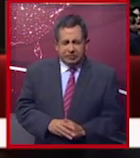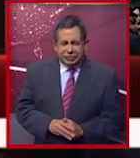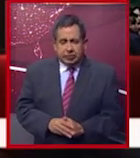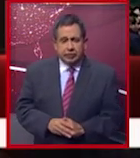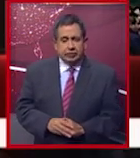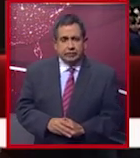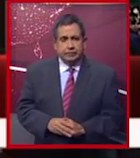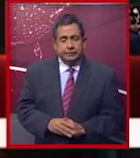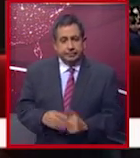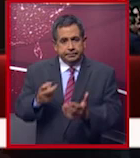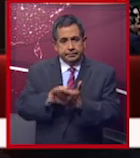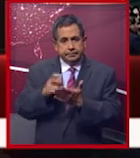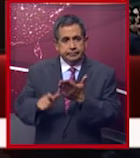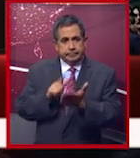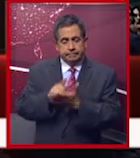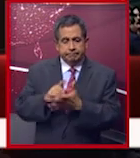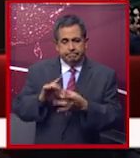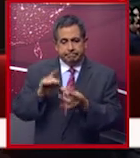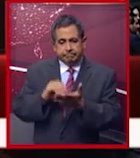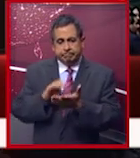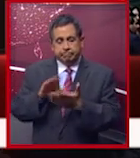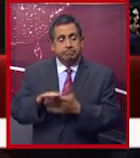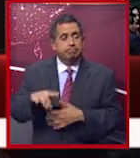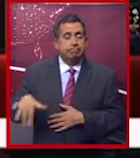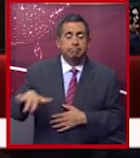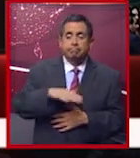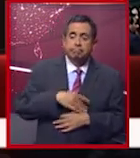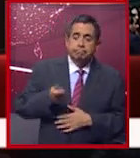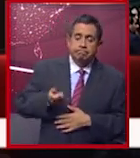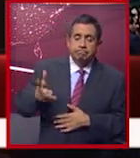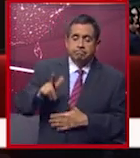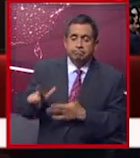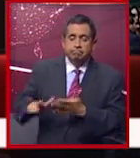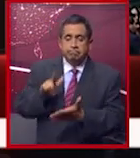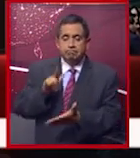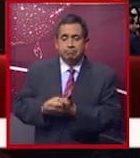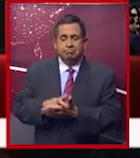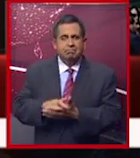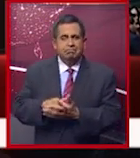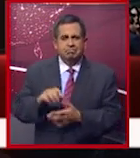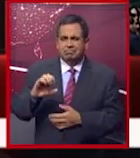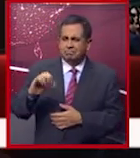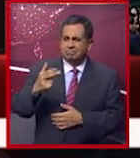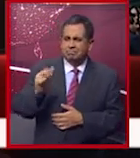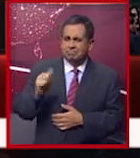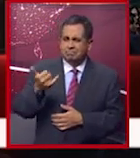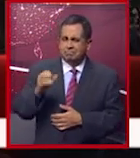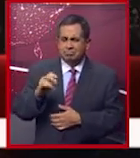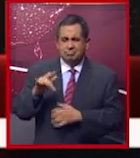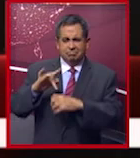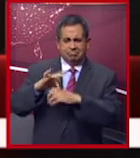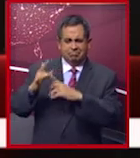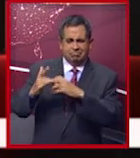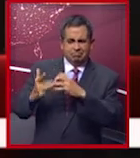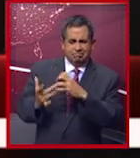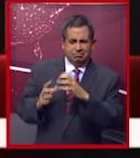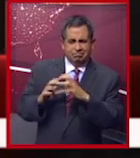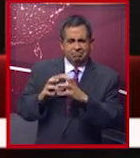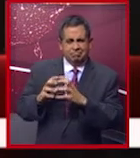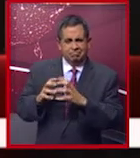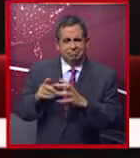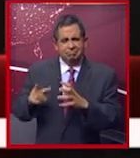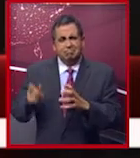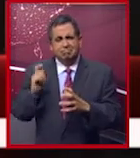Esta ley la ha bautizado la sociedad civil como la ley Chayote. El chayote es una práctica, una